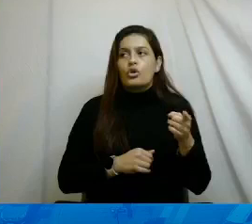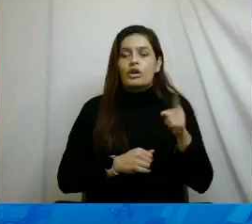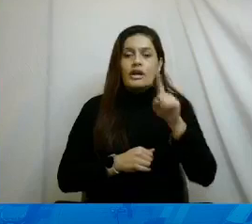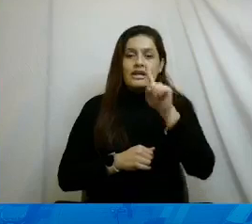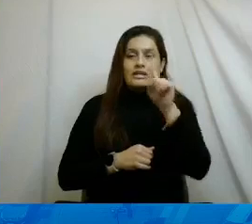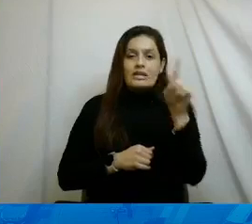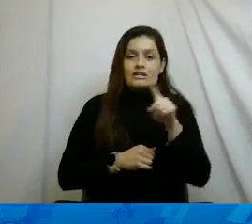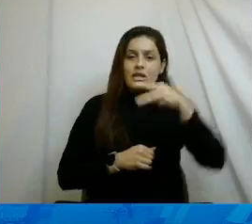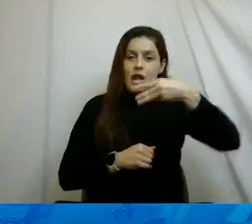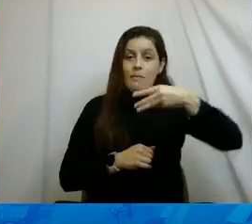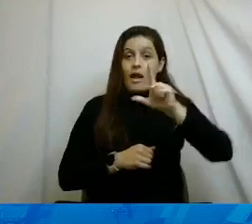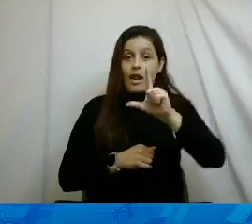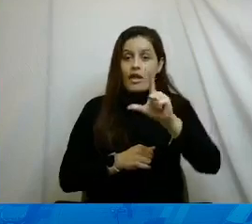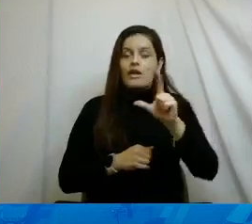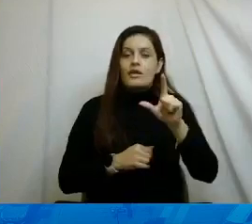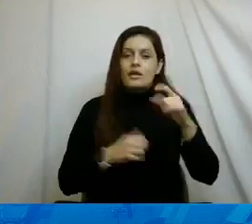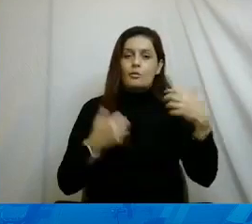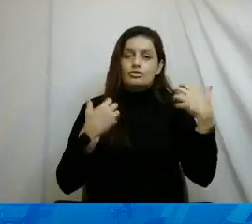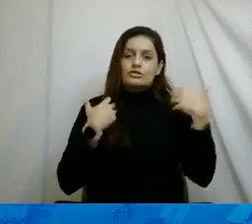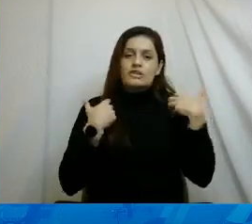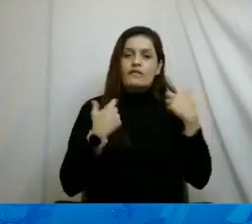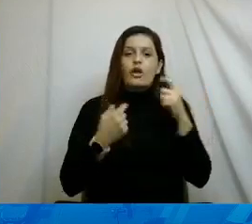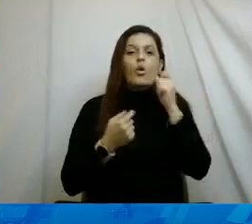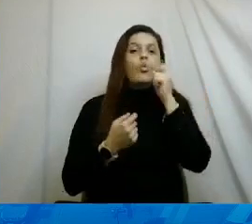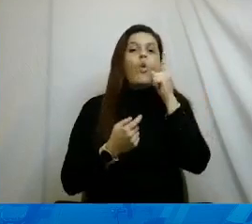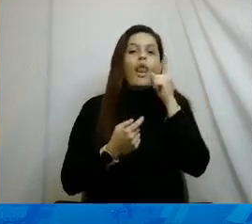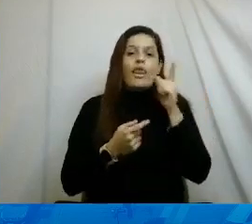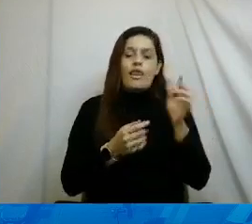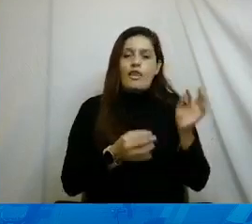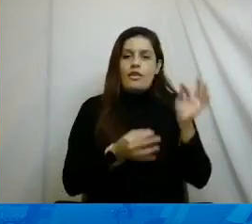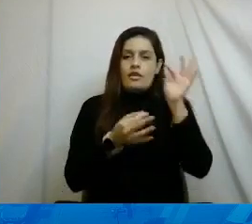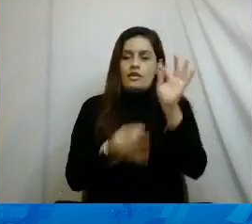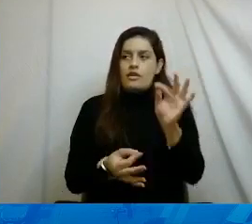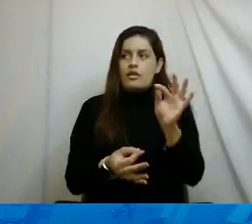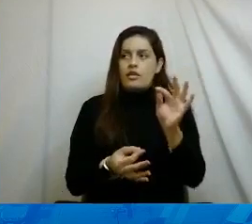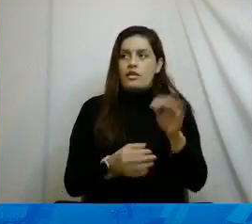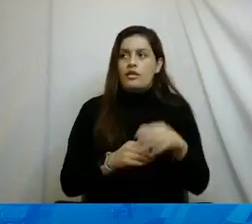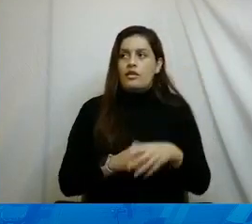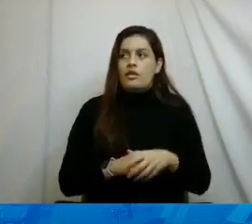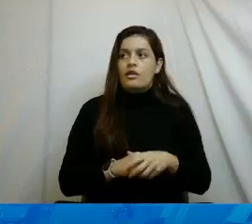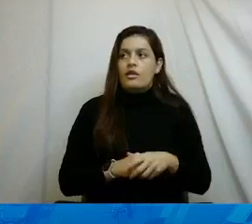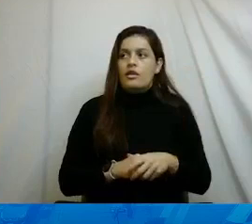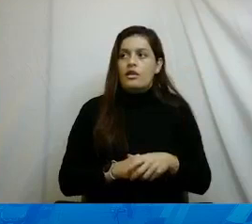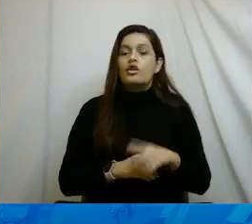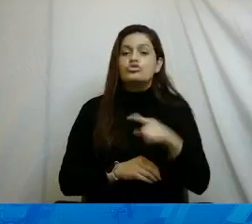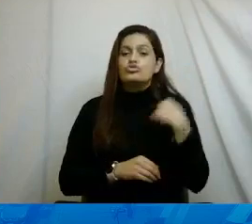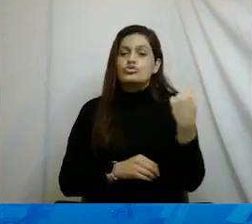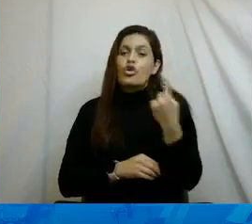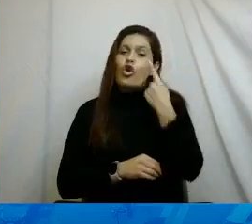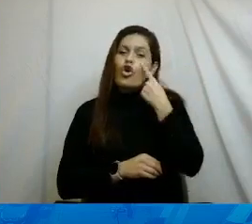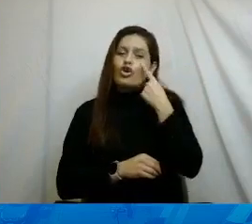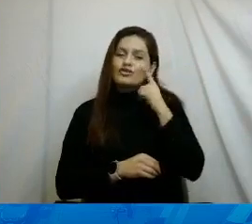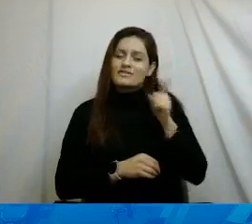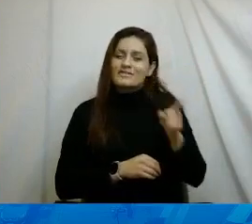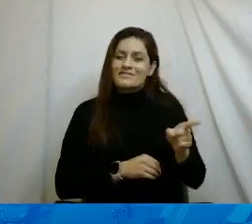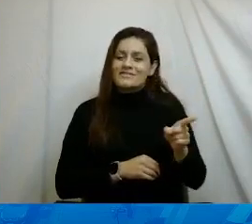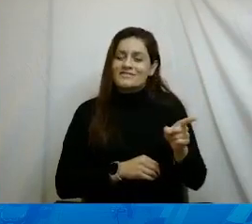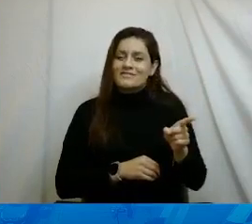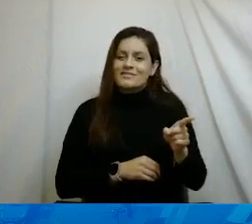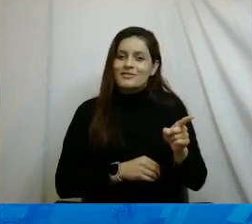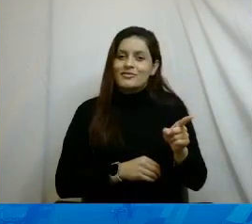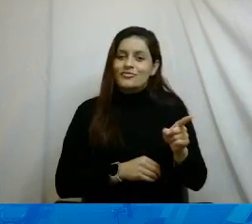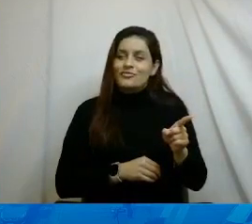legal. No hay evidencia. Bueno, esa persona, nosotros la conocíamos porque